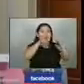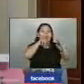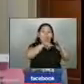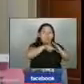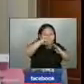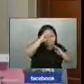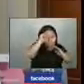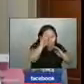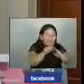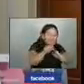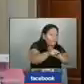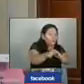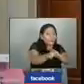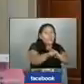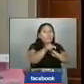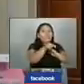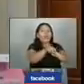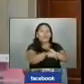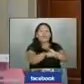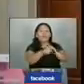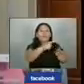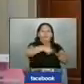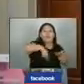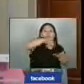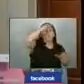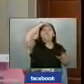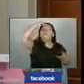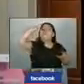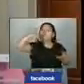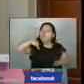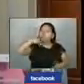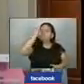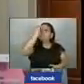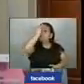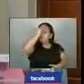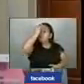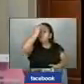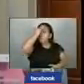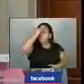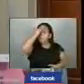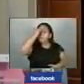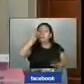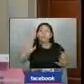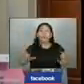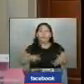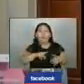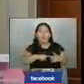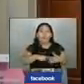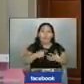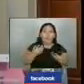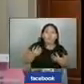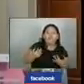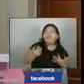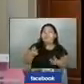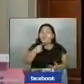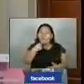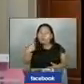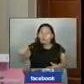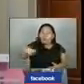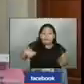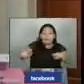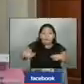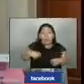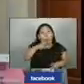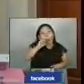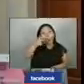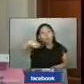entonces eso las está empoderando mucho porque ya no tienen una dependencia de tener